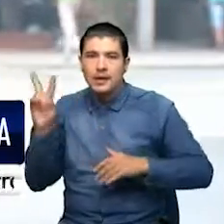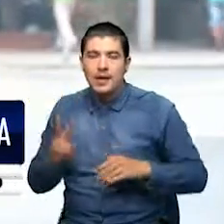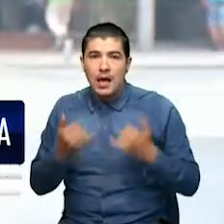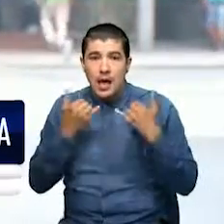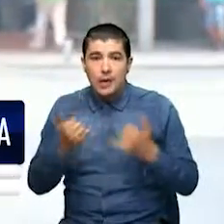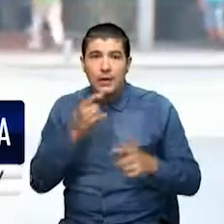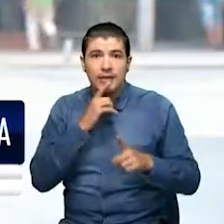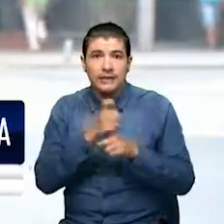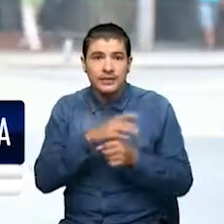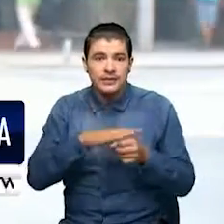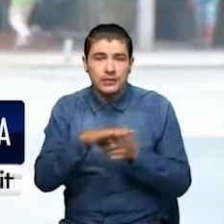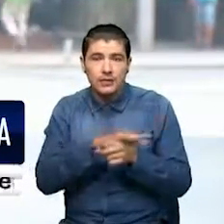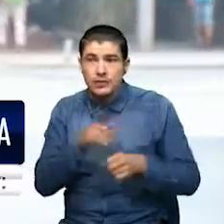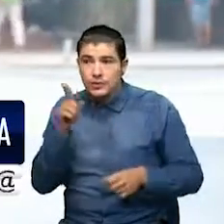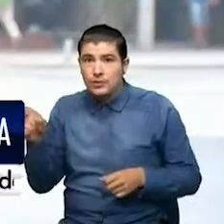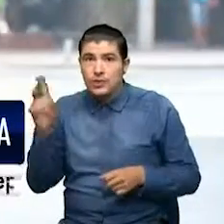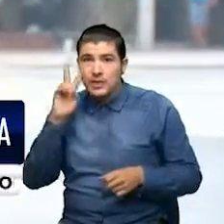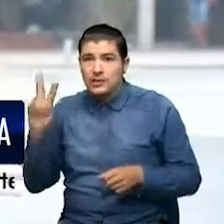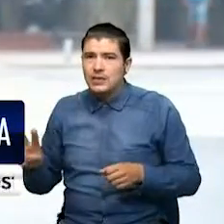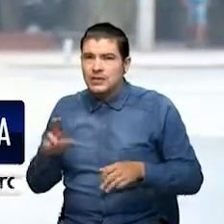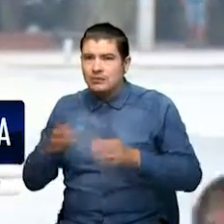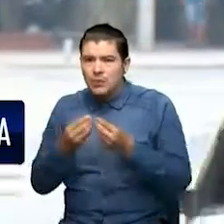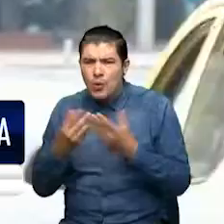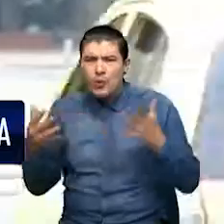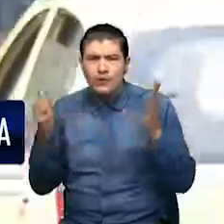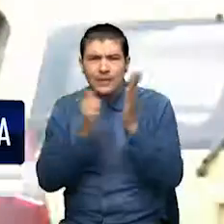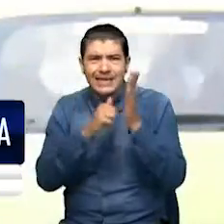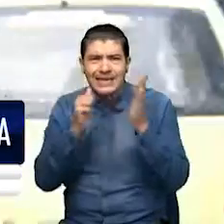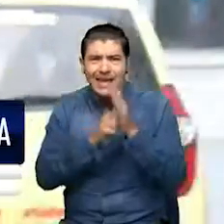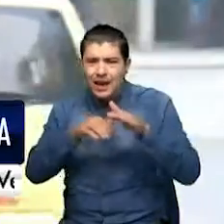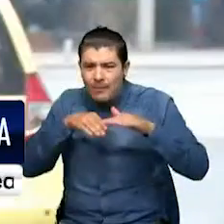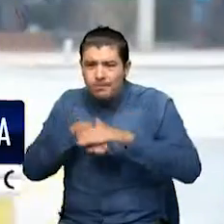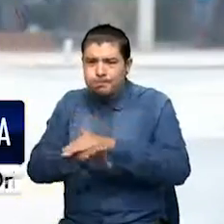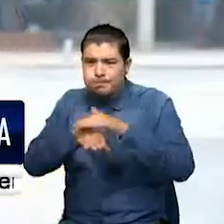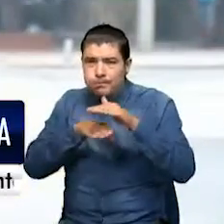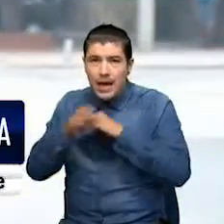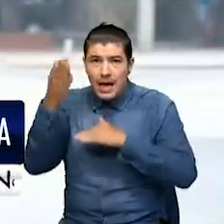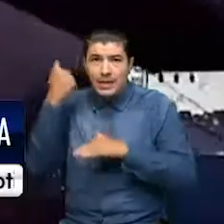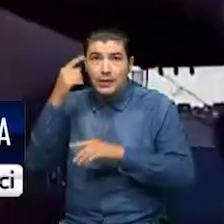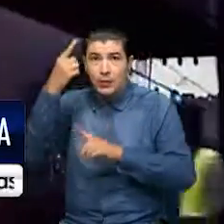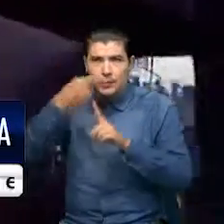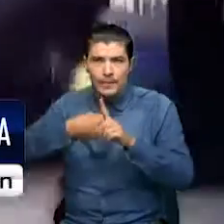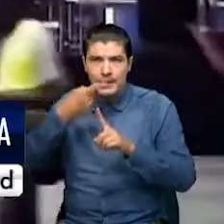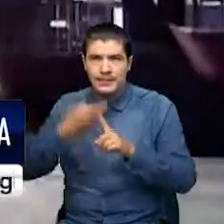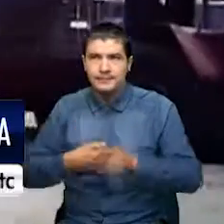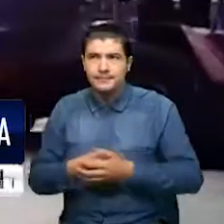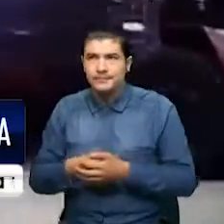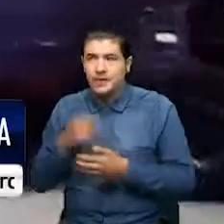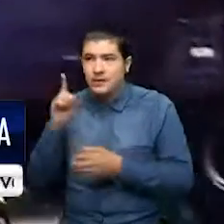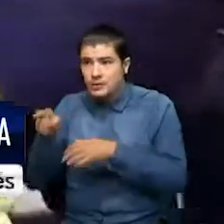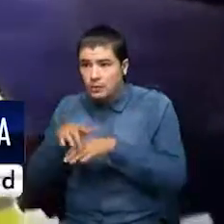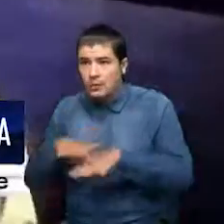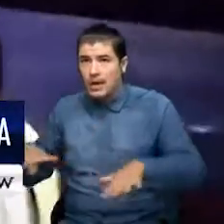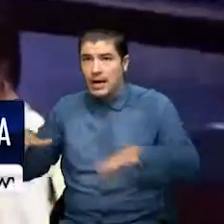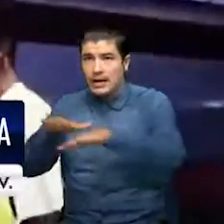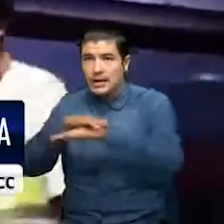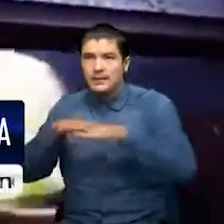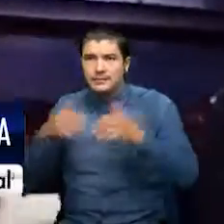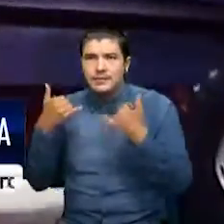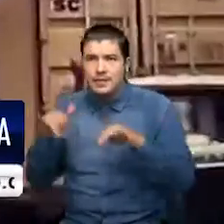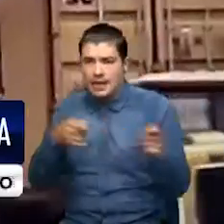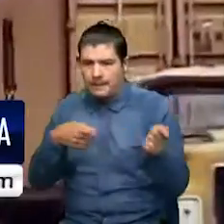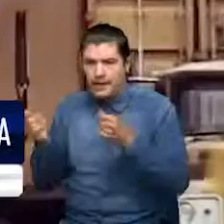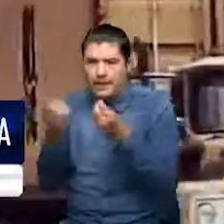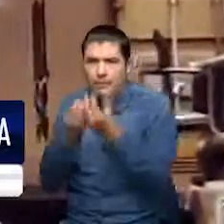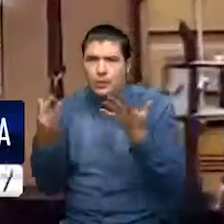crisis con el vecino país tiene represado toneladas de productos hace ya más de un mes el sector aduanero concretó el envío de